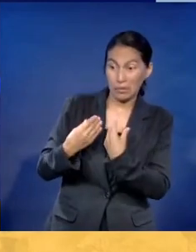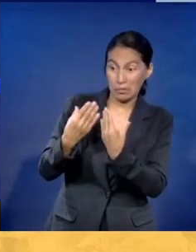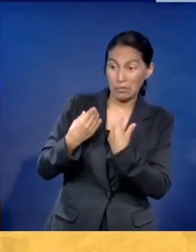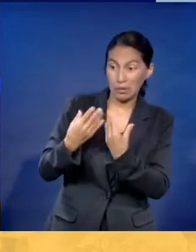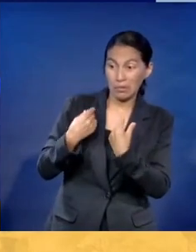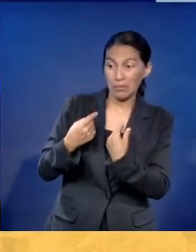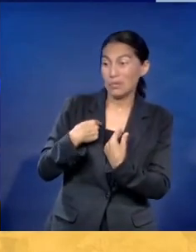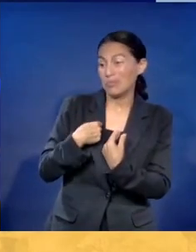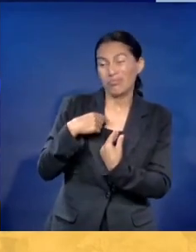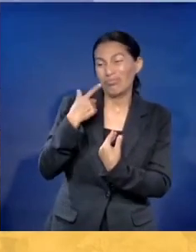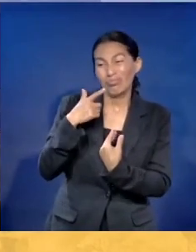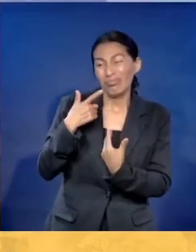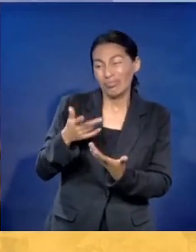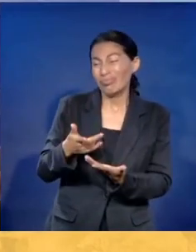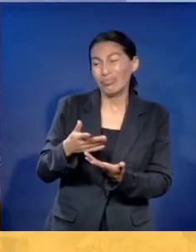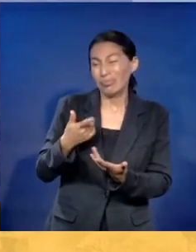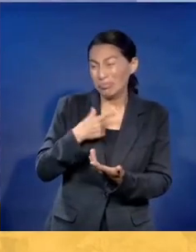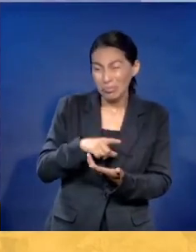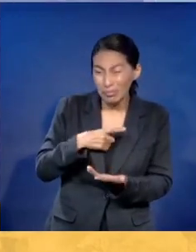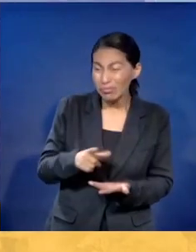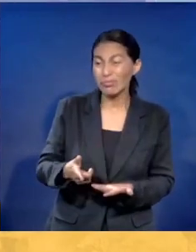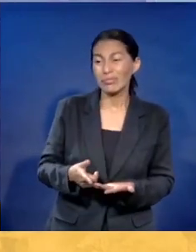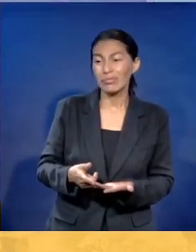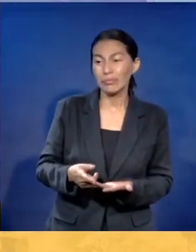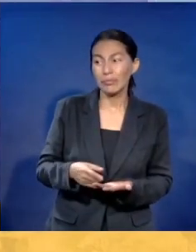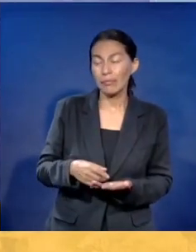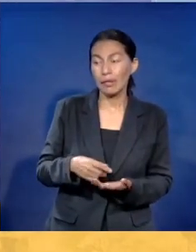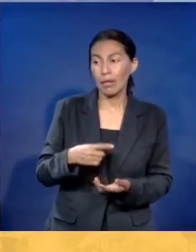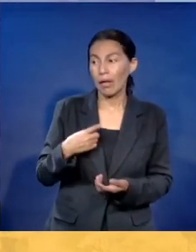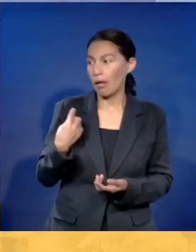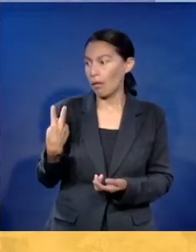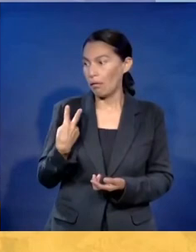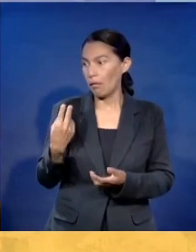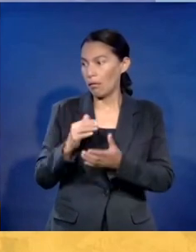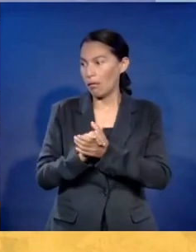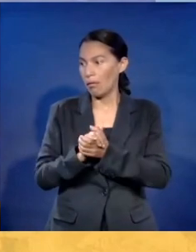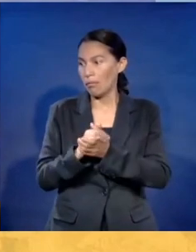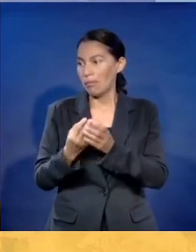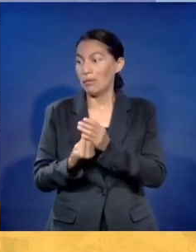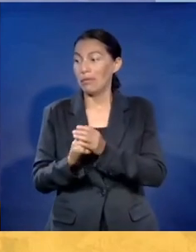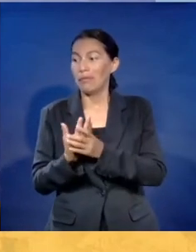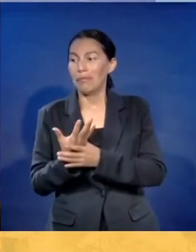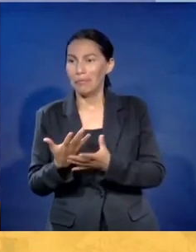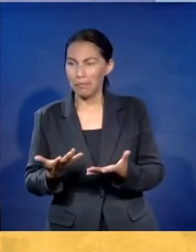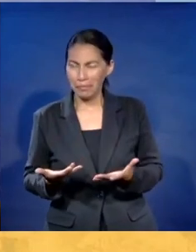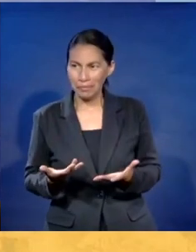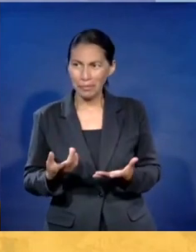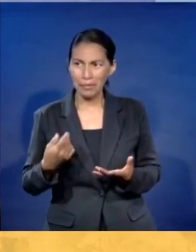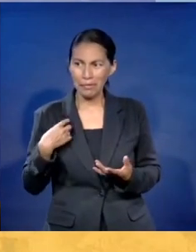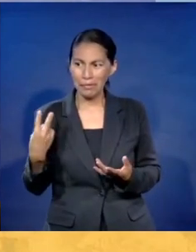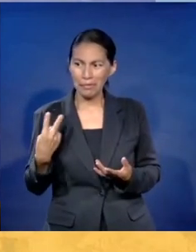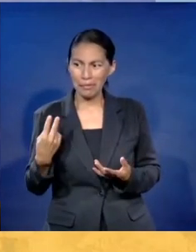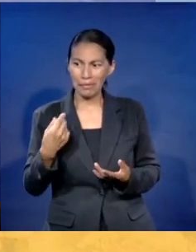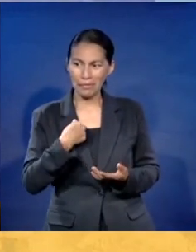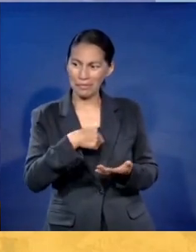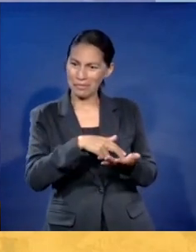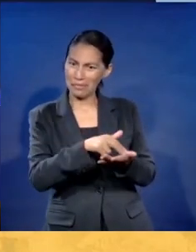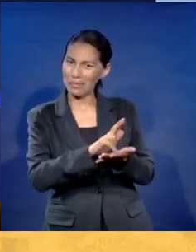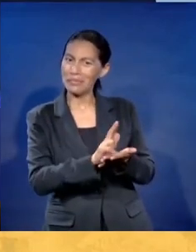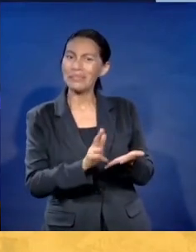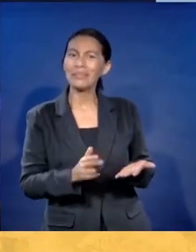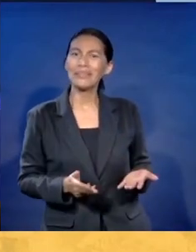di no era lo mío no y pero pero me dio pena decirle a mi nueva esposa mi recién esposa yo que era su héroe No